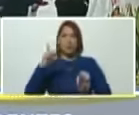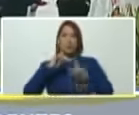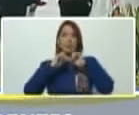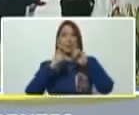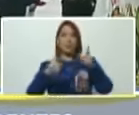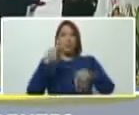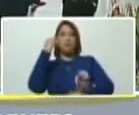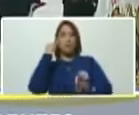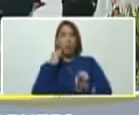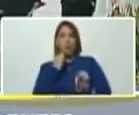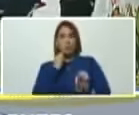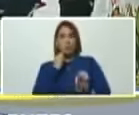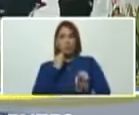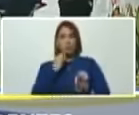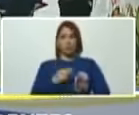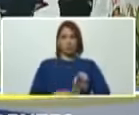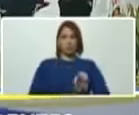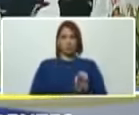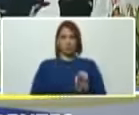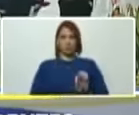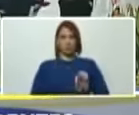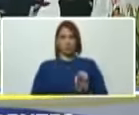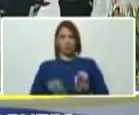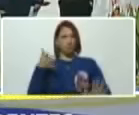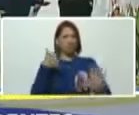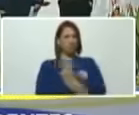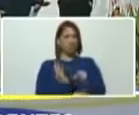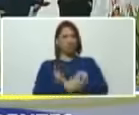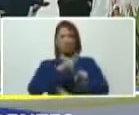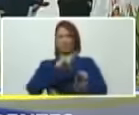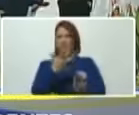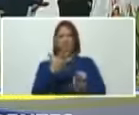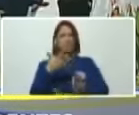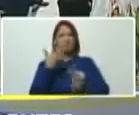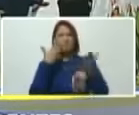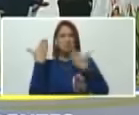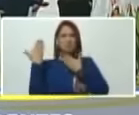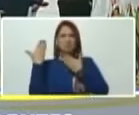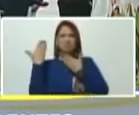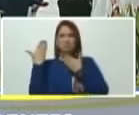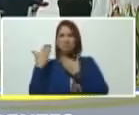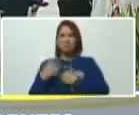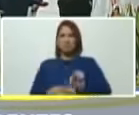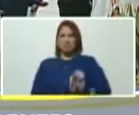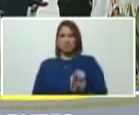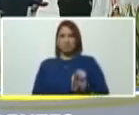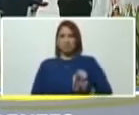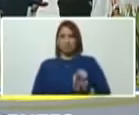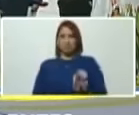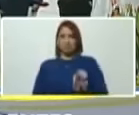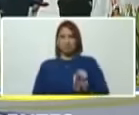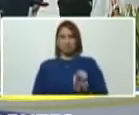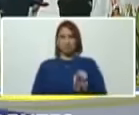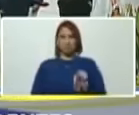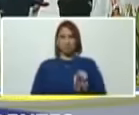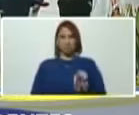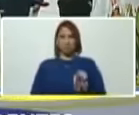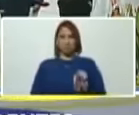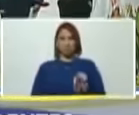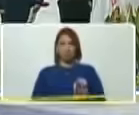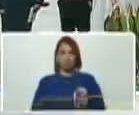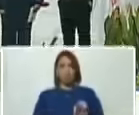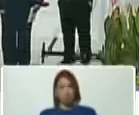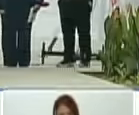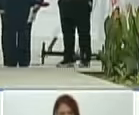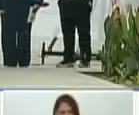Bolívar, ¿de qué se trata esta tercera fase? Adelante, procedamos a activarla,